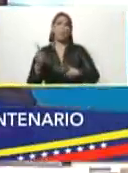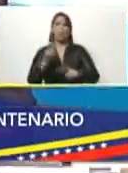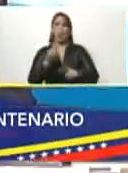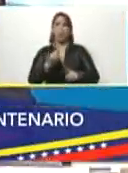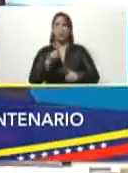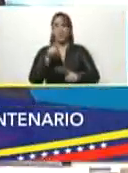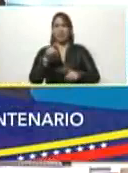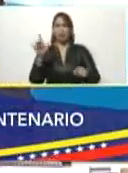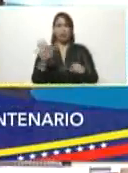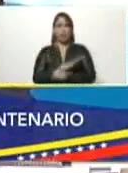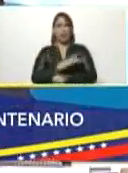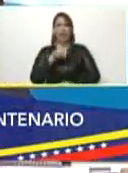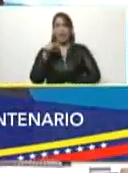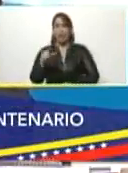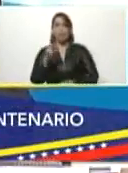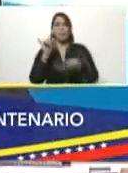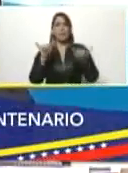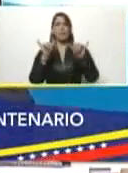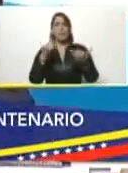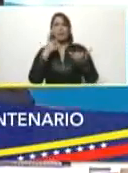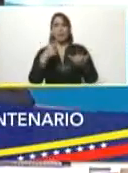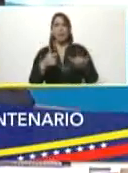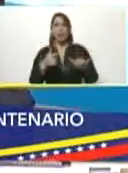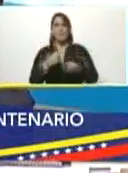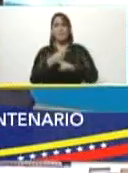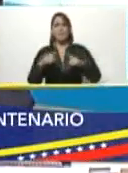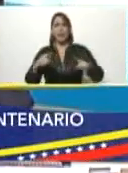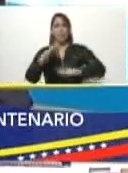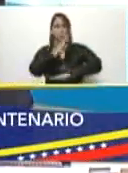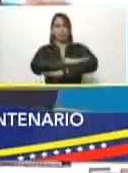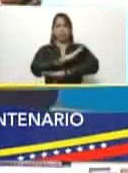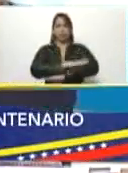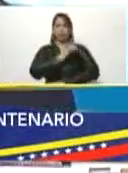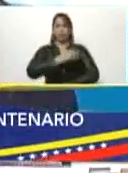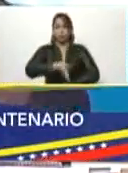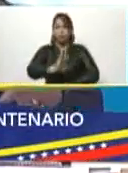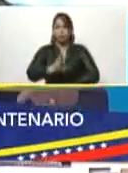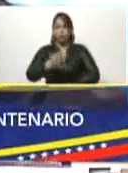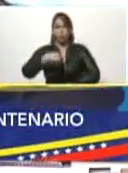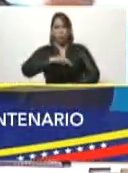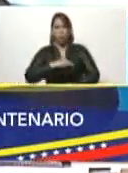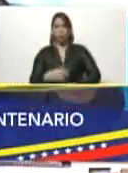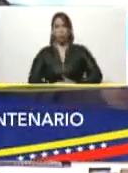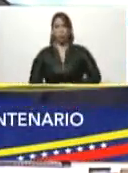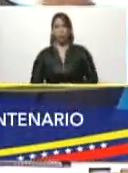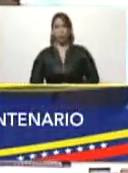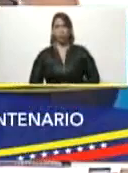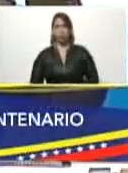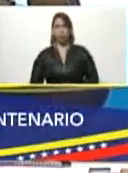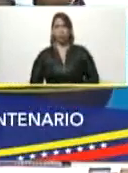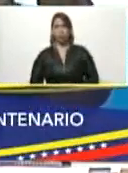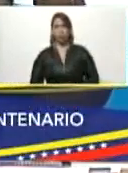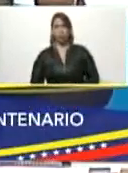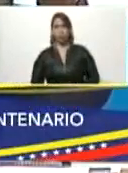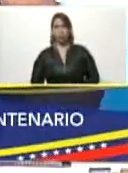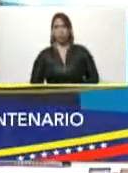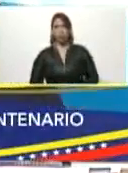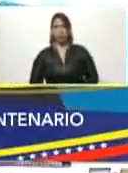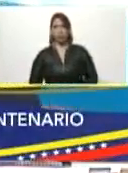Y ellos dicen que ellos vinieron a civilizar y a culturizar a nosotros, que éramos una especie de